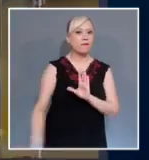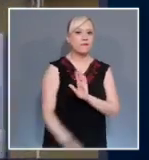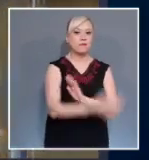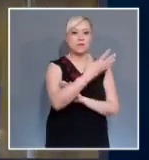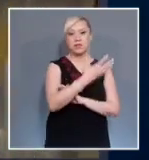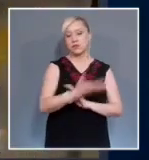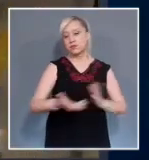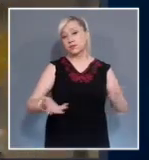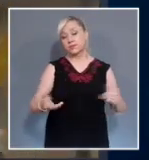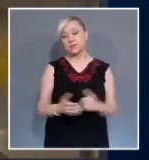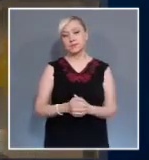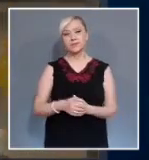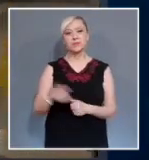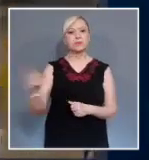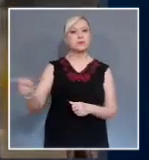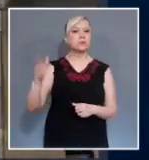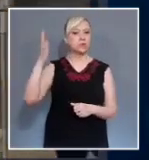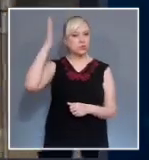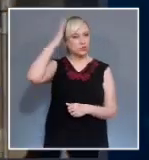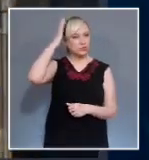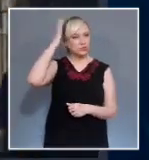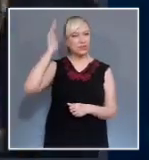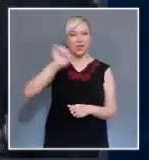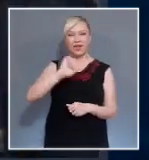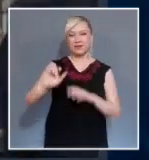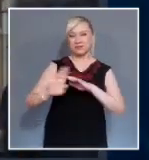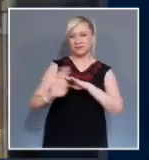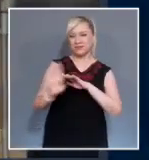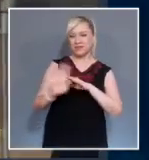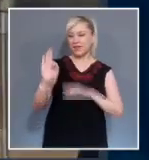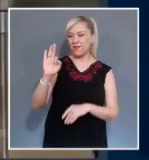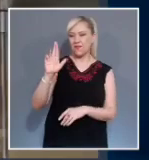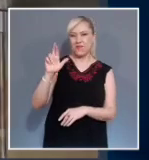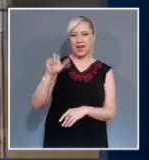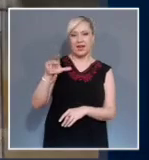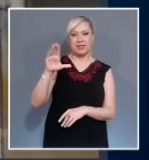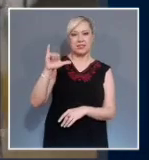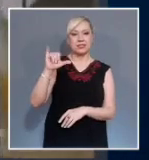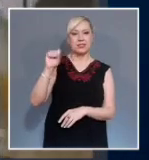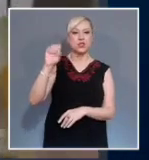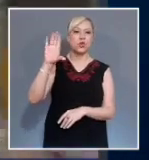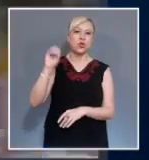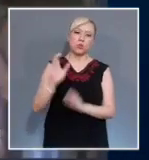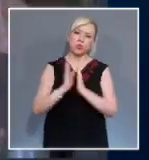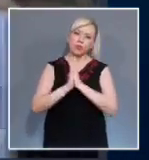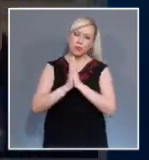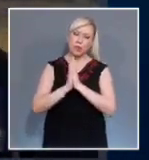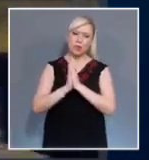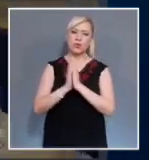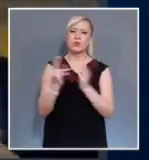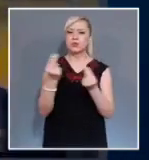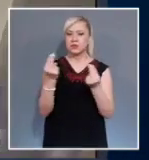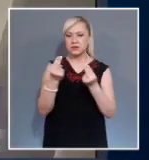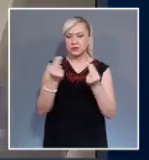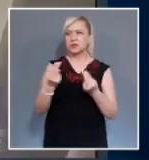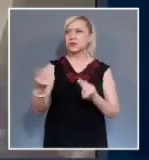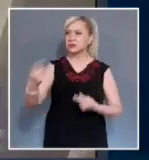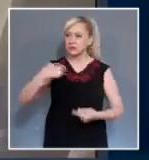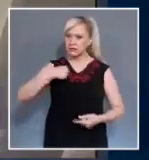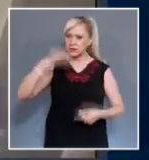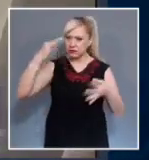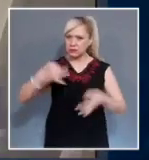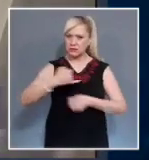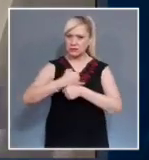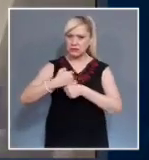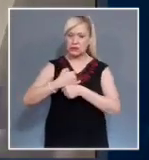solicitó la duplicidad del plazo para que se Determine su situación jurídica en torno a su responsabilidad en el incendio en el que